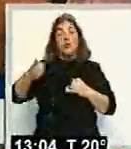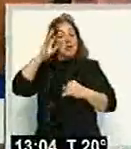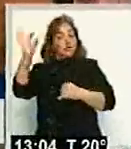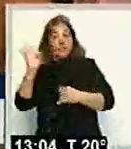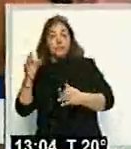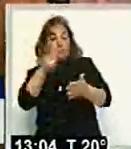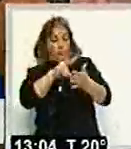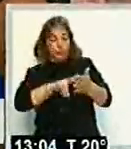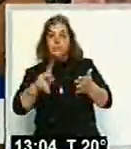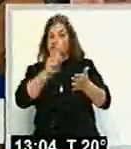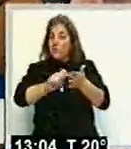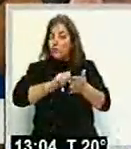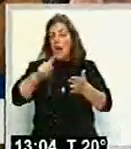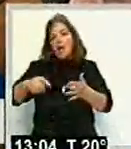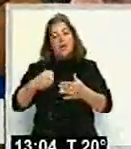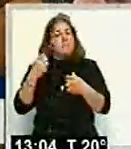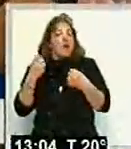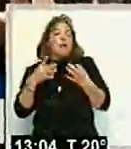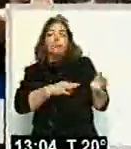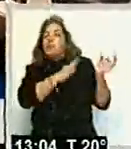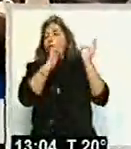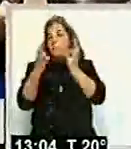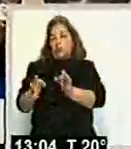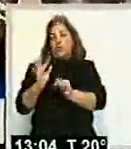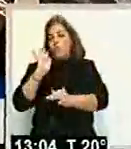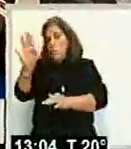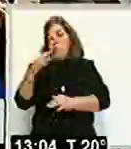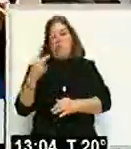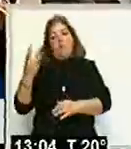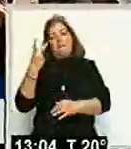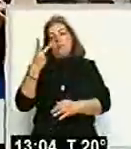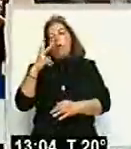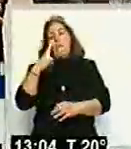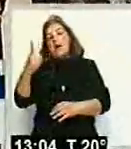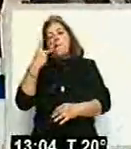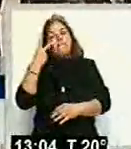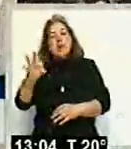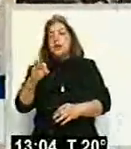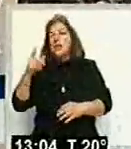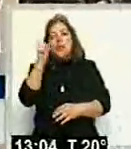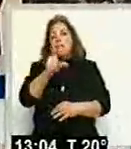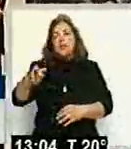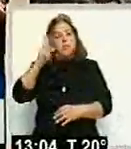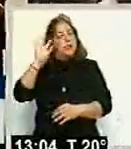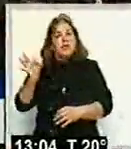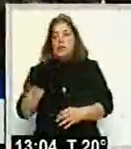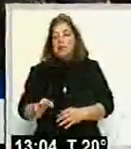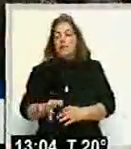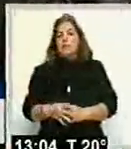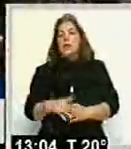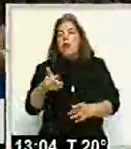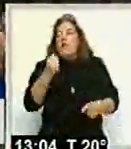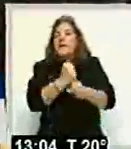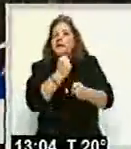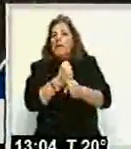con esta potencia pensamos llegar al 2020 ya en indicadores que rondan el cero. ¿Cómo se va a trabajar, ministro, con